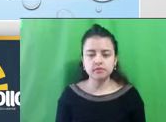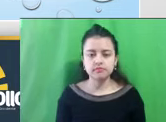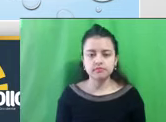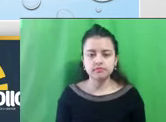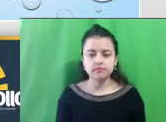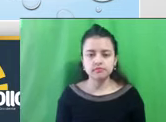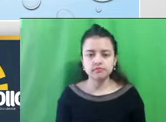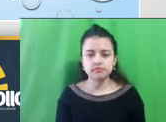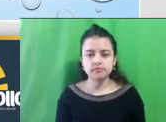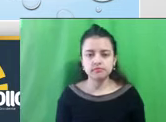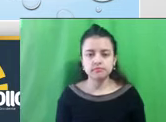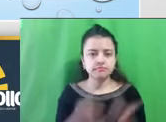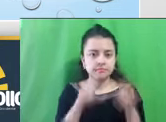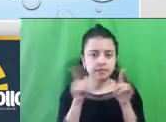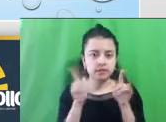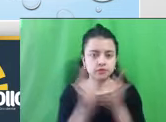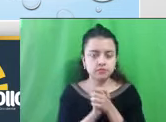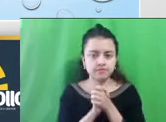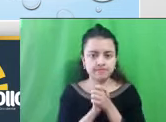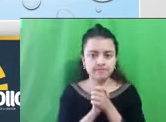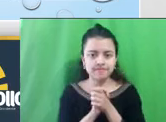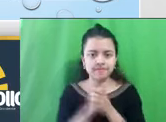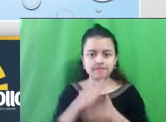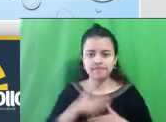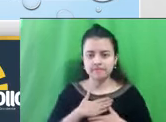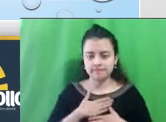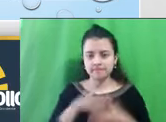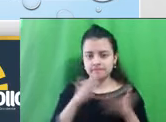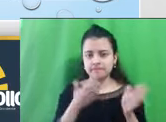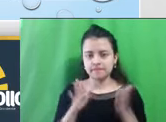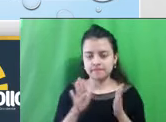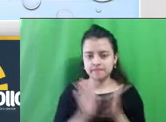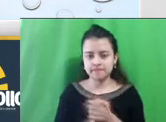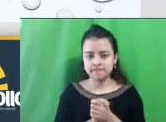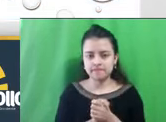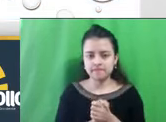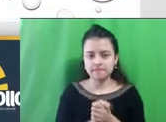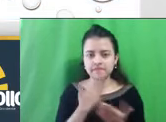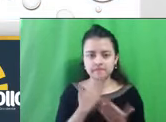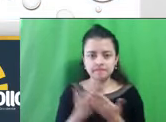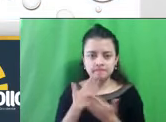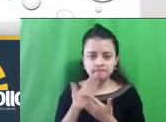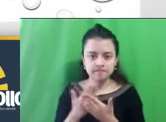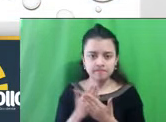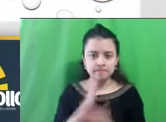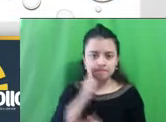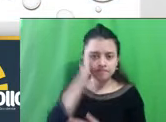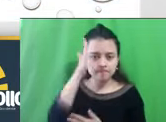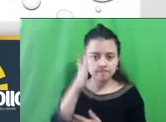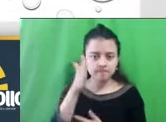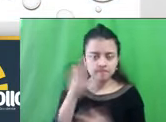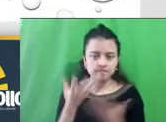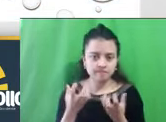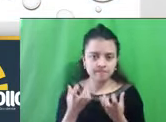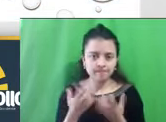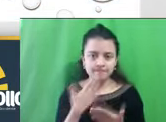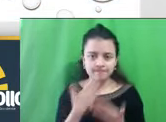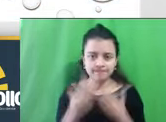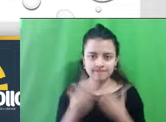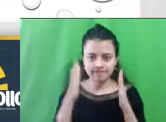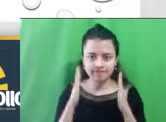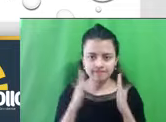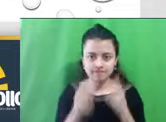Eso es todo desde planeación, como vemos nosotros la empresa y como queremos que sea proyectada hacia el futuro. Muchísimas gracias, cualquier